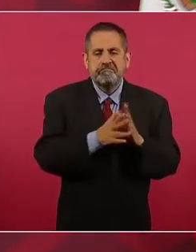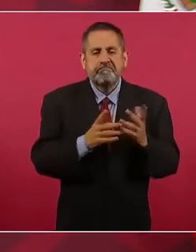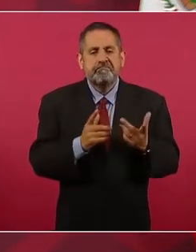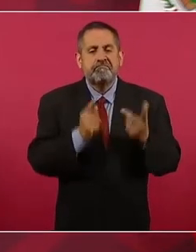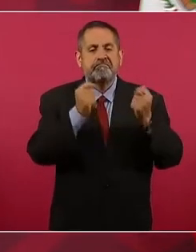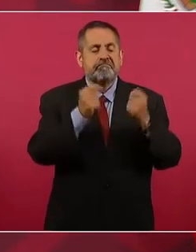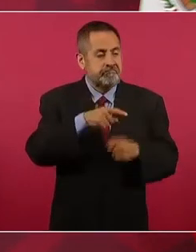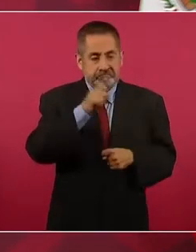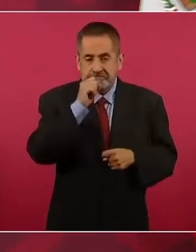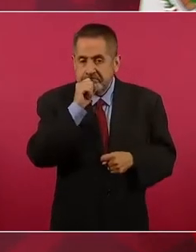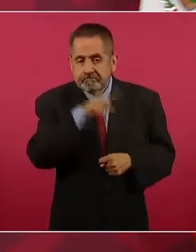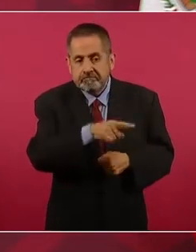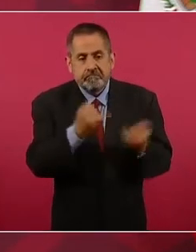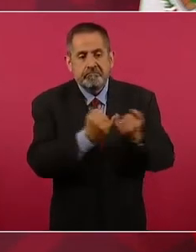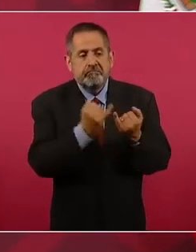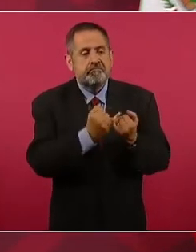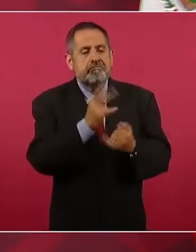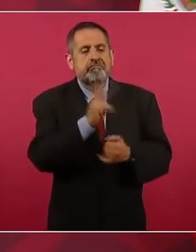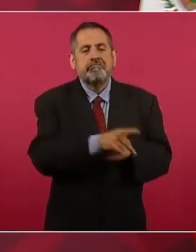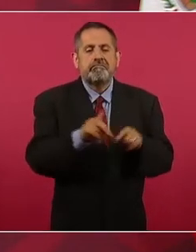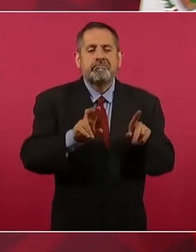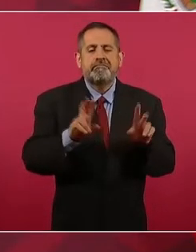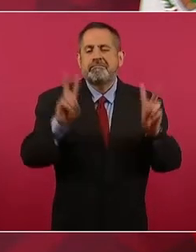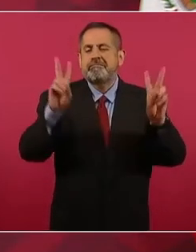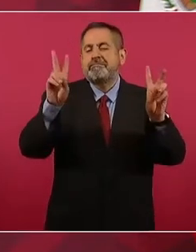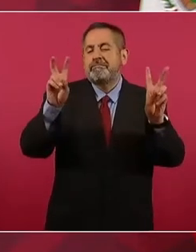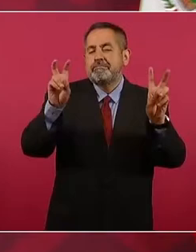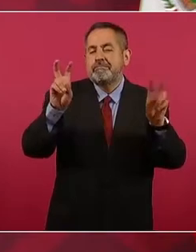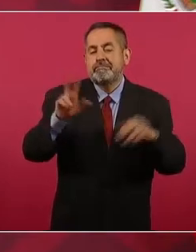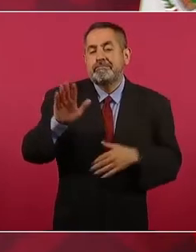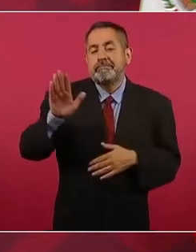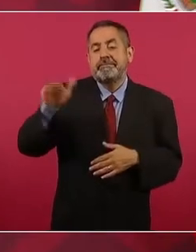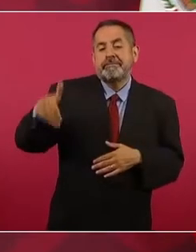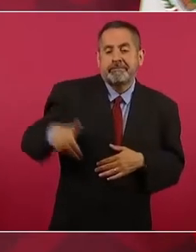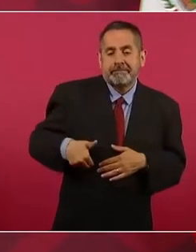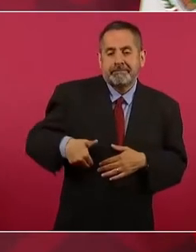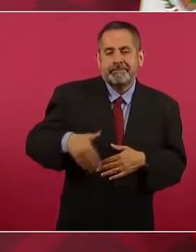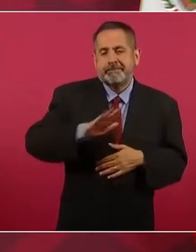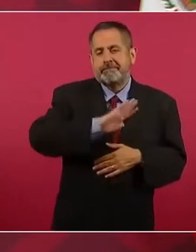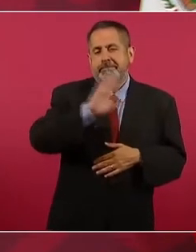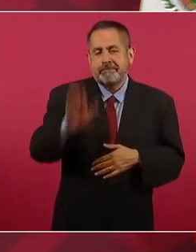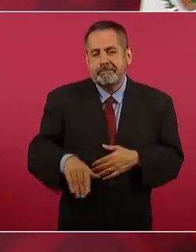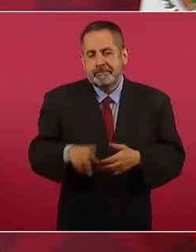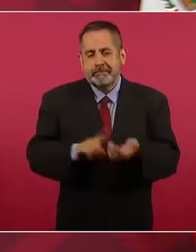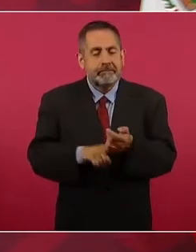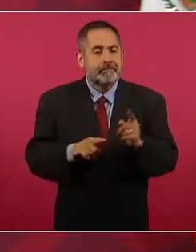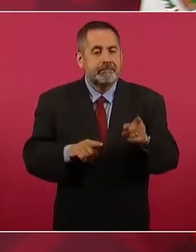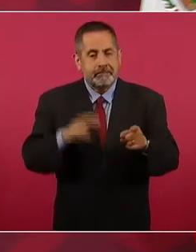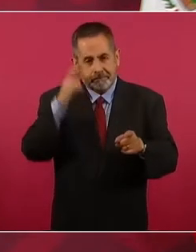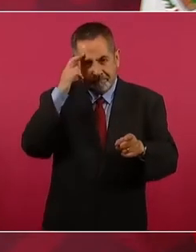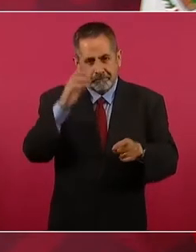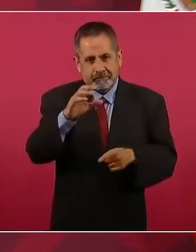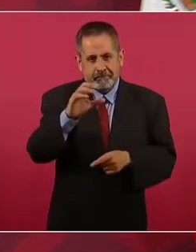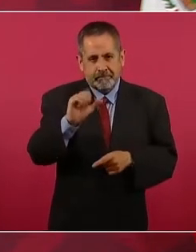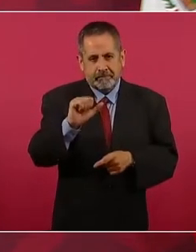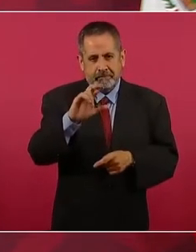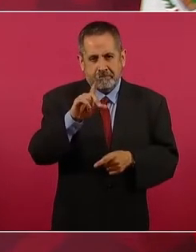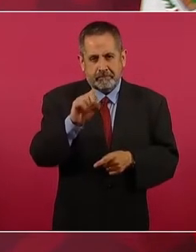con lo de el supuesto accidente del avión en donde perdió la vida Carlos